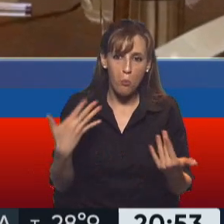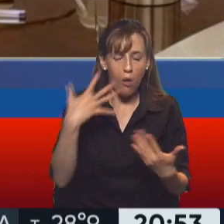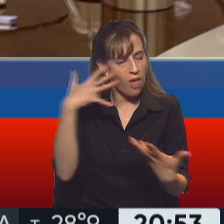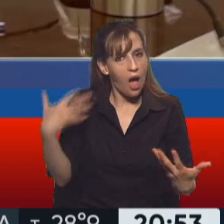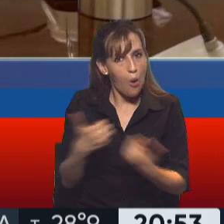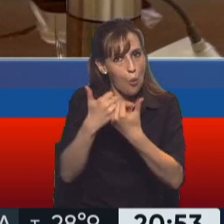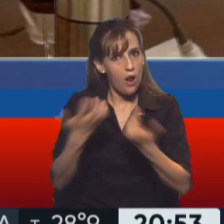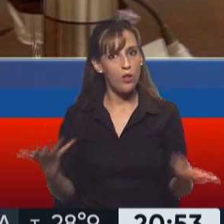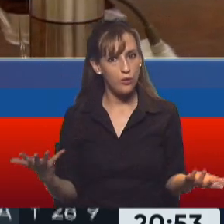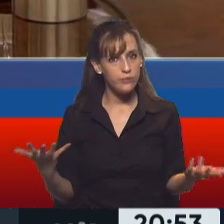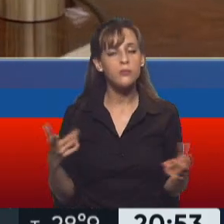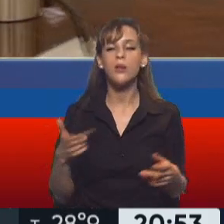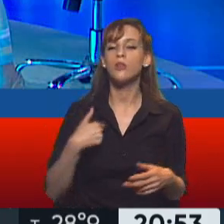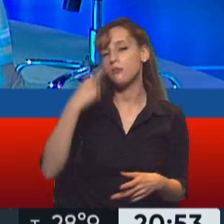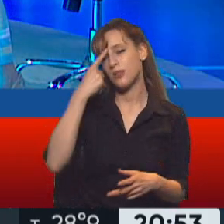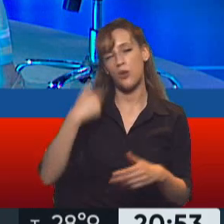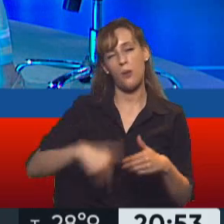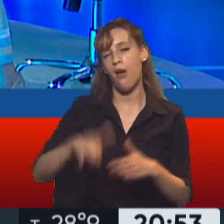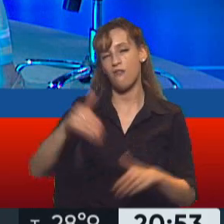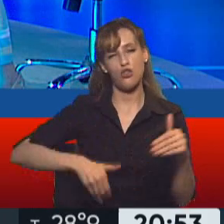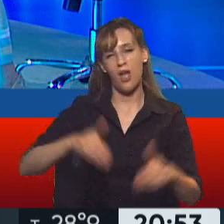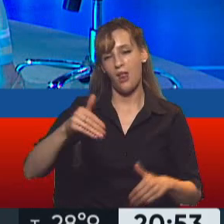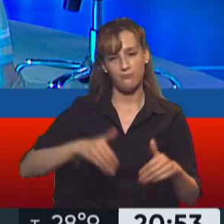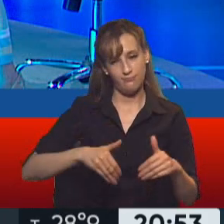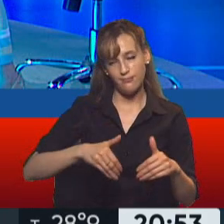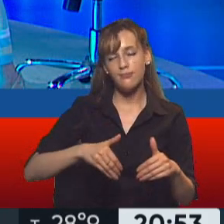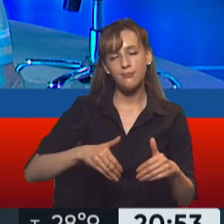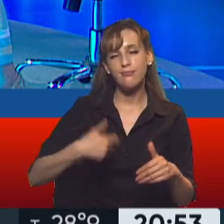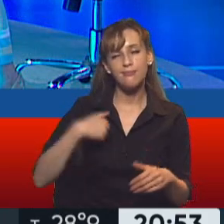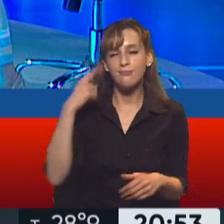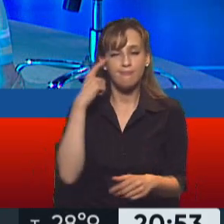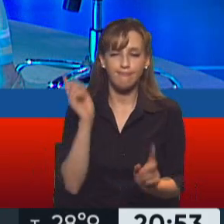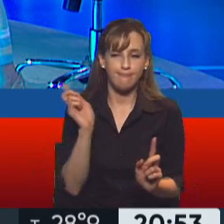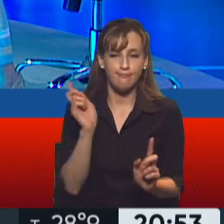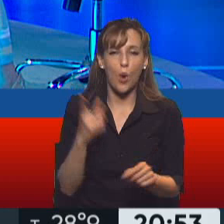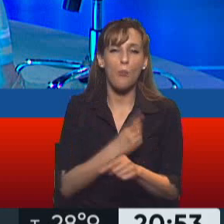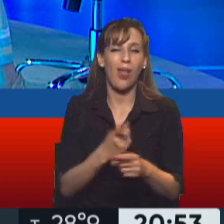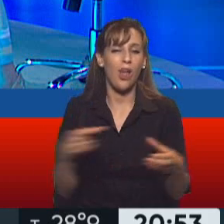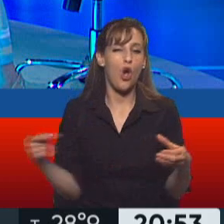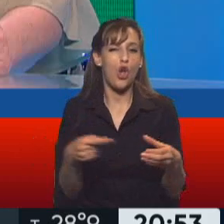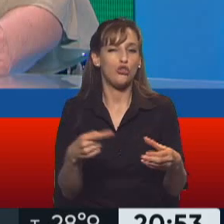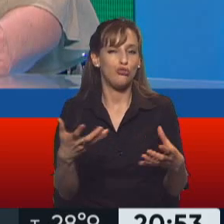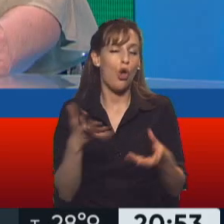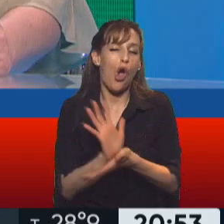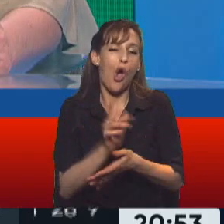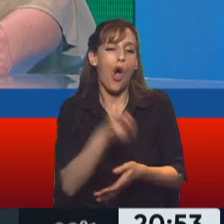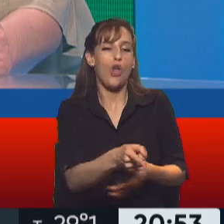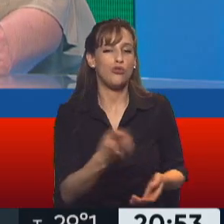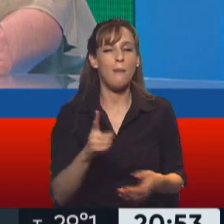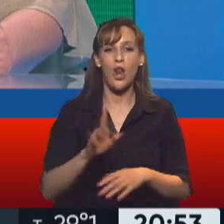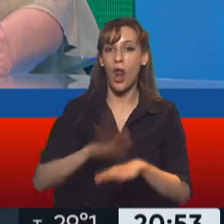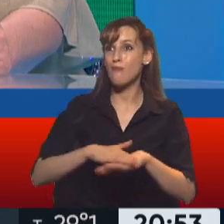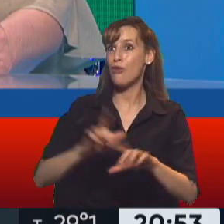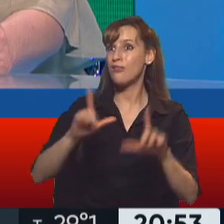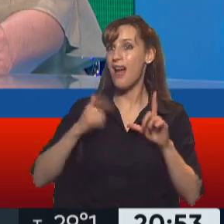votar. Yo creo que lo van a votar finalmente. O sea, no me parece que tengan ninguna chance de oponerse, pero es verdad que pero no se hacen cargo. Digo, votarán